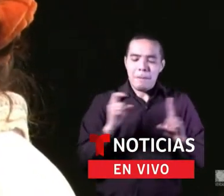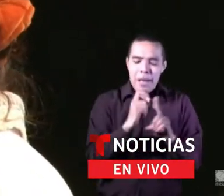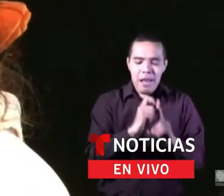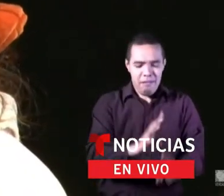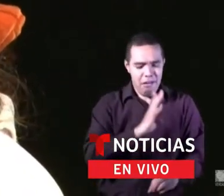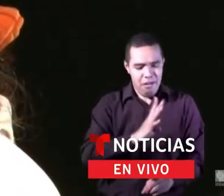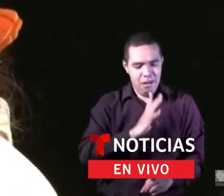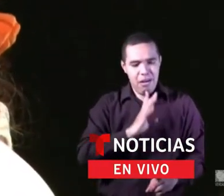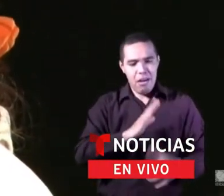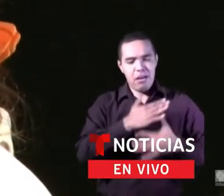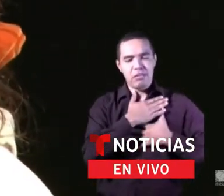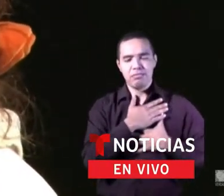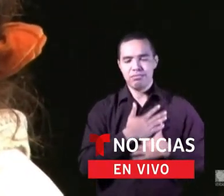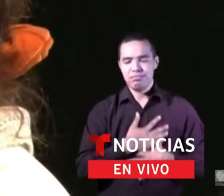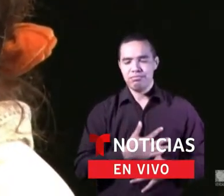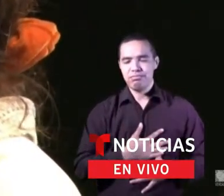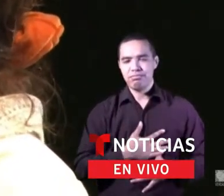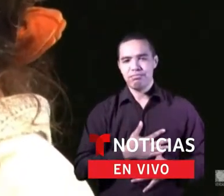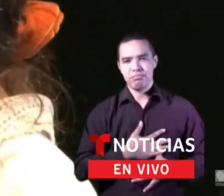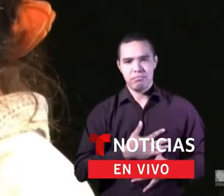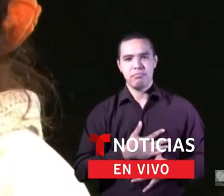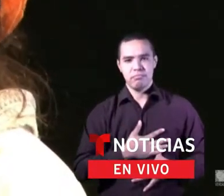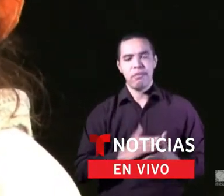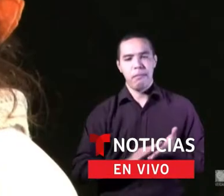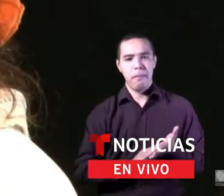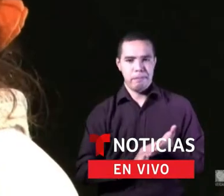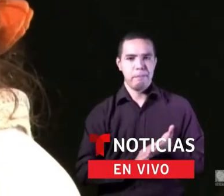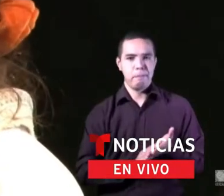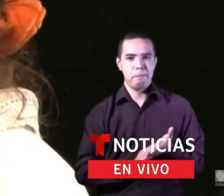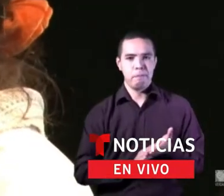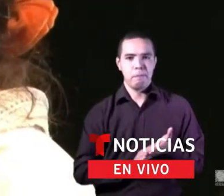cuando yo estaba en cautiverio